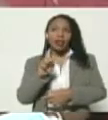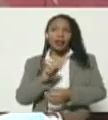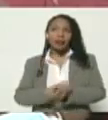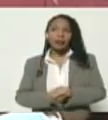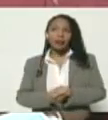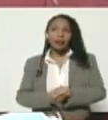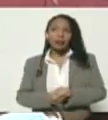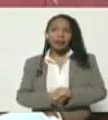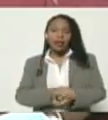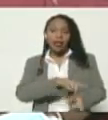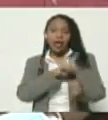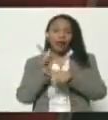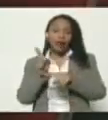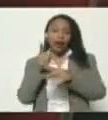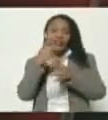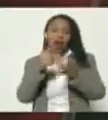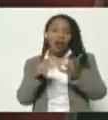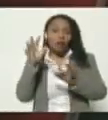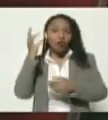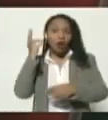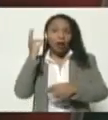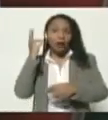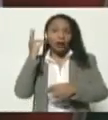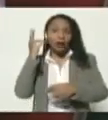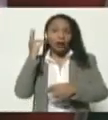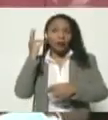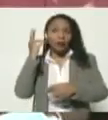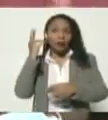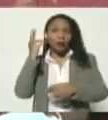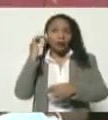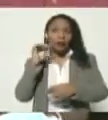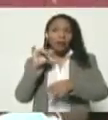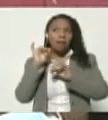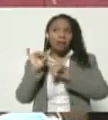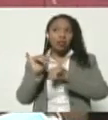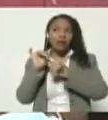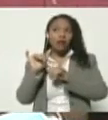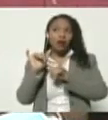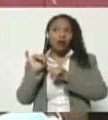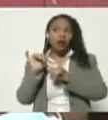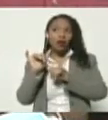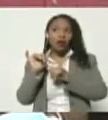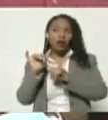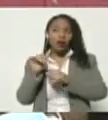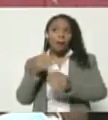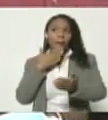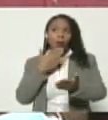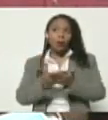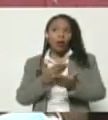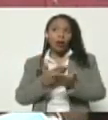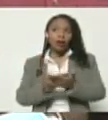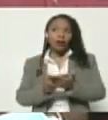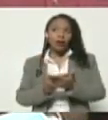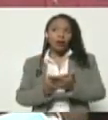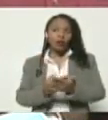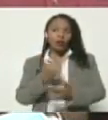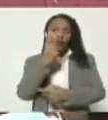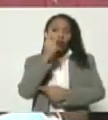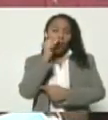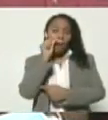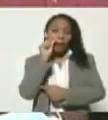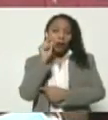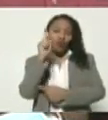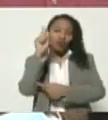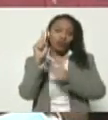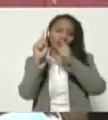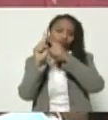Y haya varias mujeres que sean del mismo, en la misma propuesta, pero un solo hombre, pues. Pero